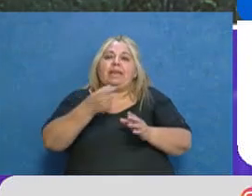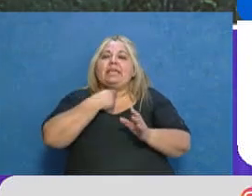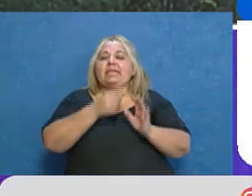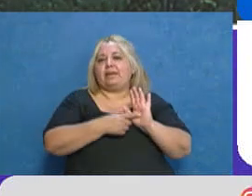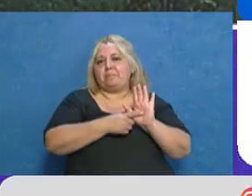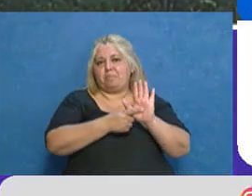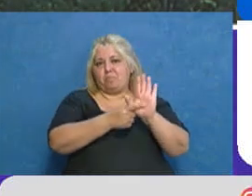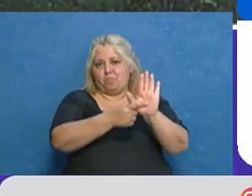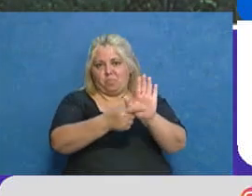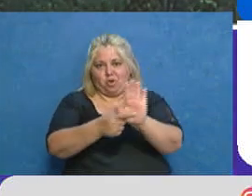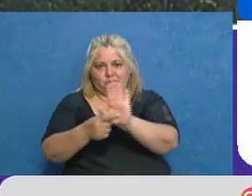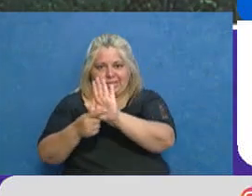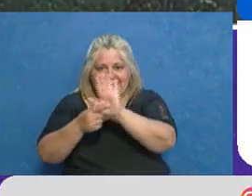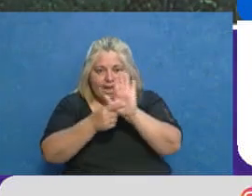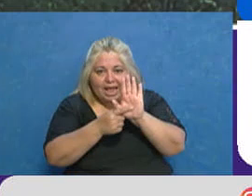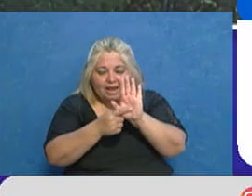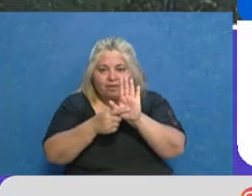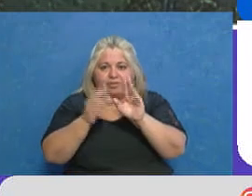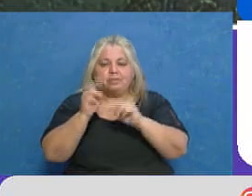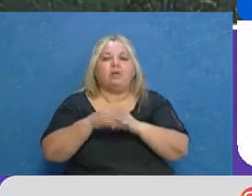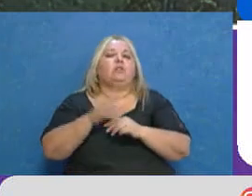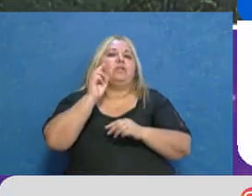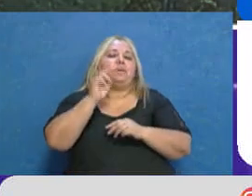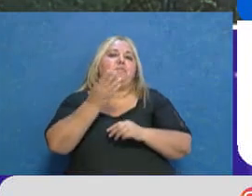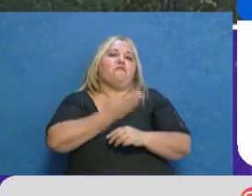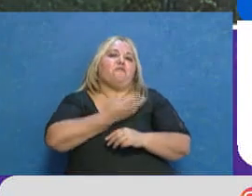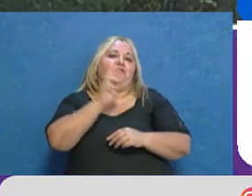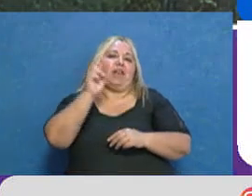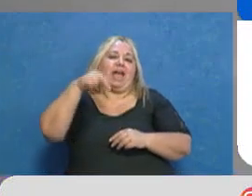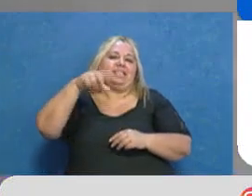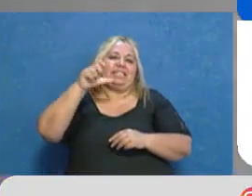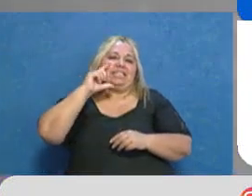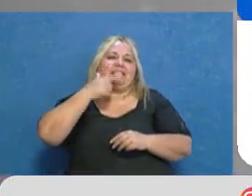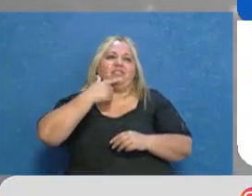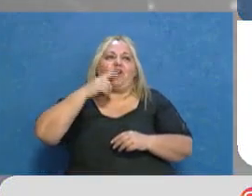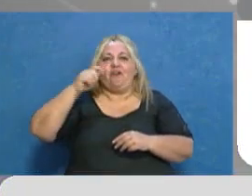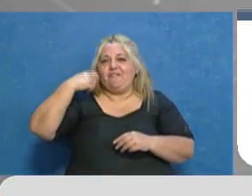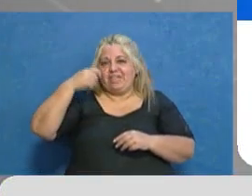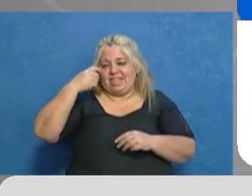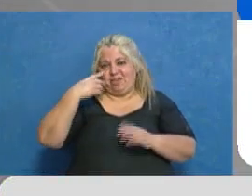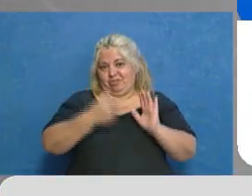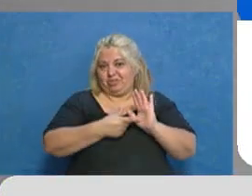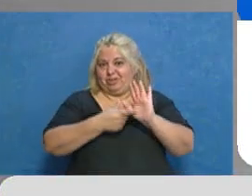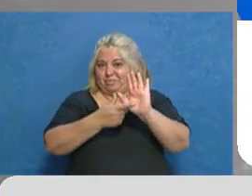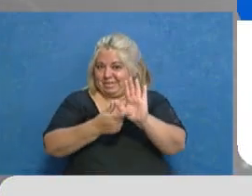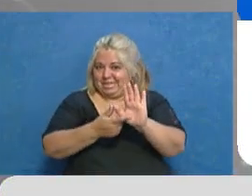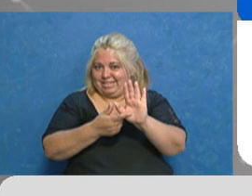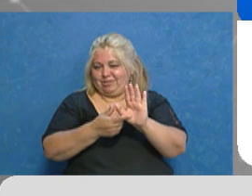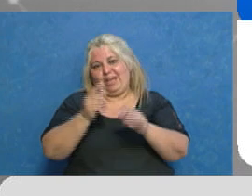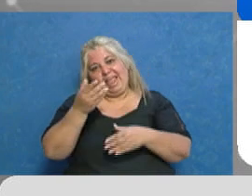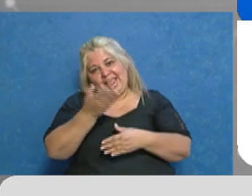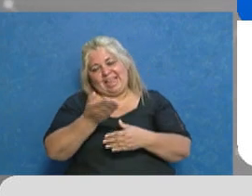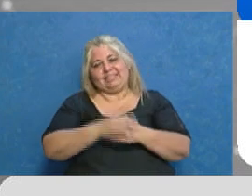esta enfermedad en la piel de Francisco. Si quieren, vemos el video de Francisco, se los presento quién es.